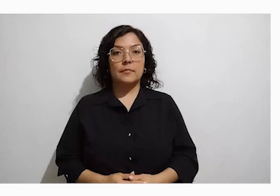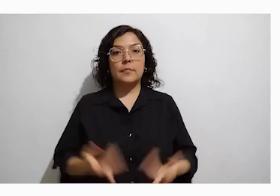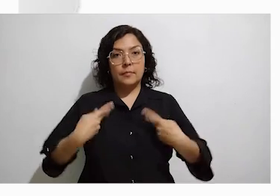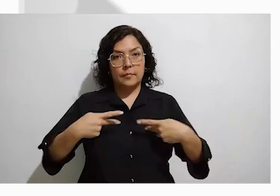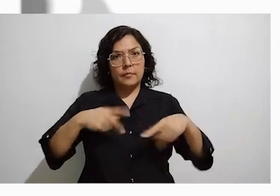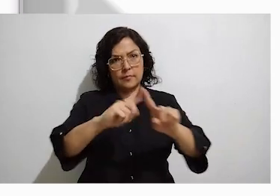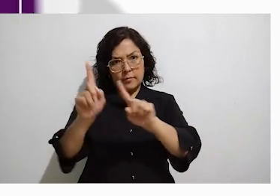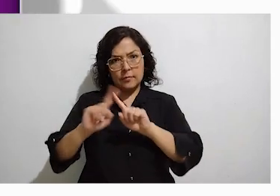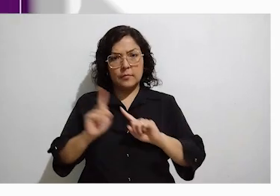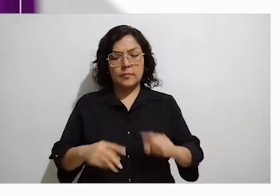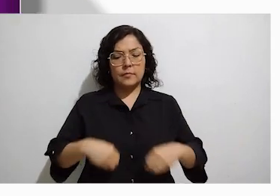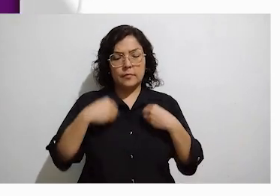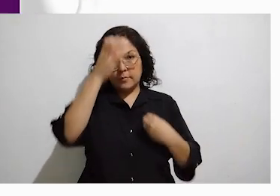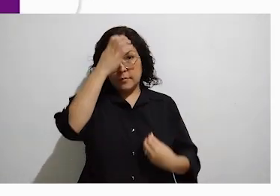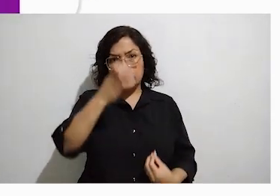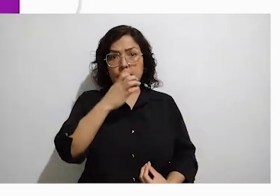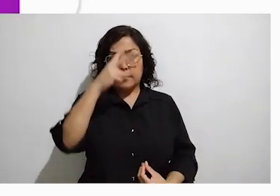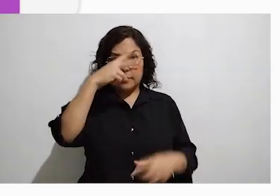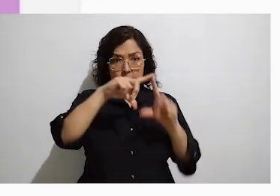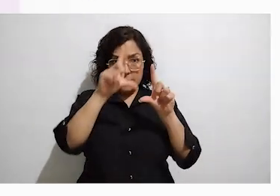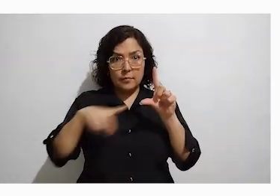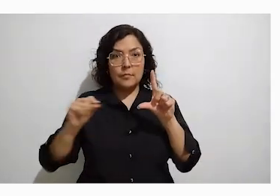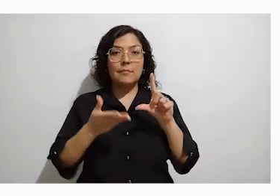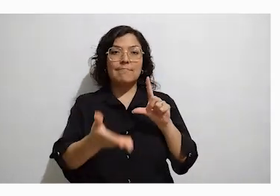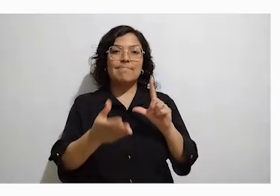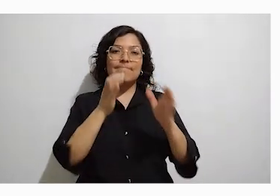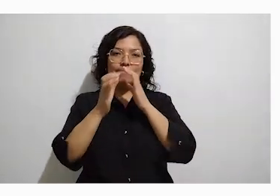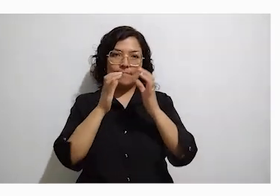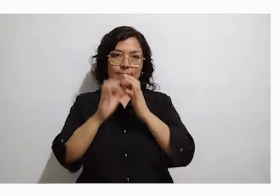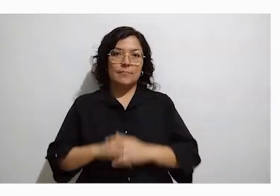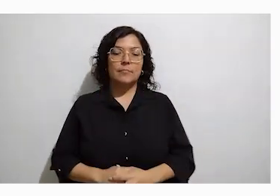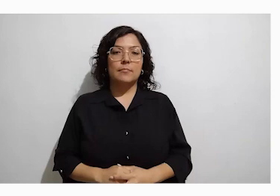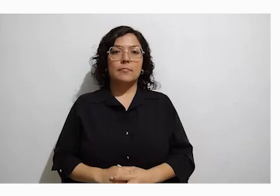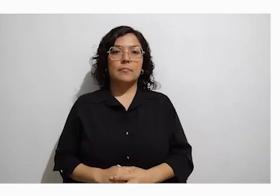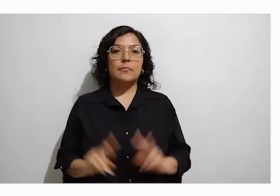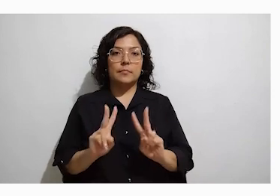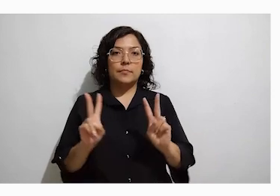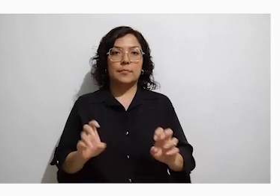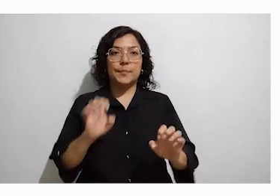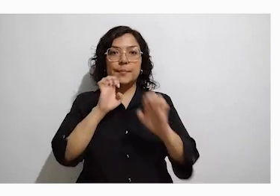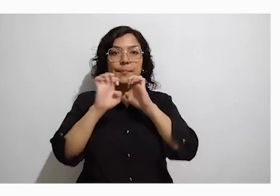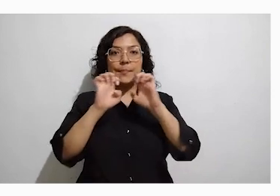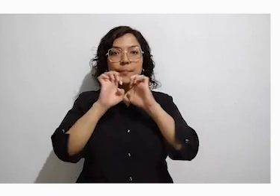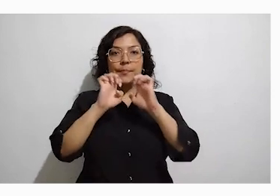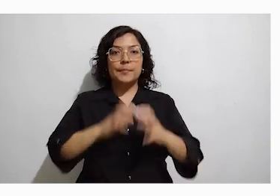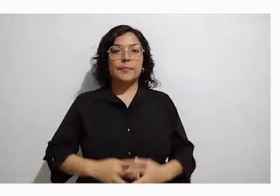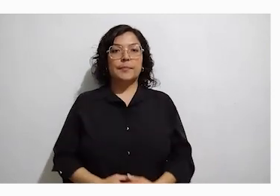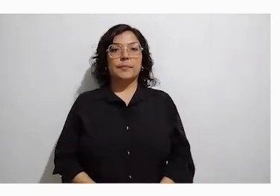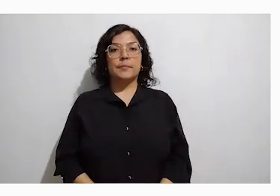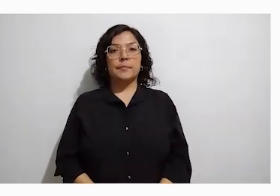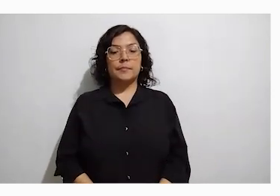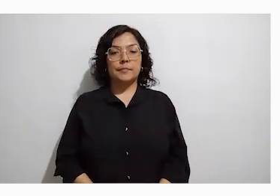vida democrática de Coahuila y de México en comunicación directa con usted. La entrevista.